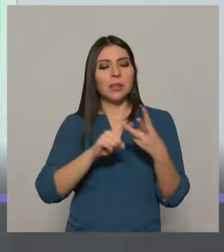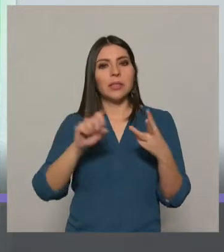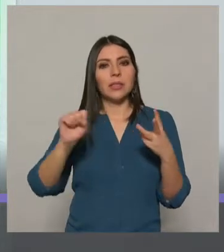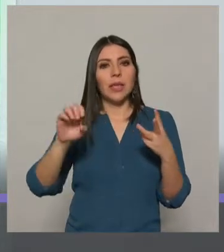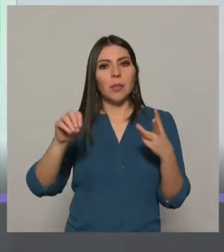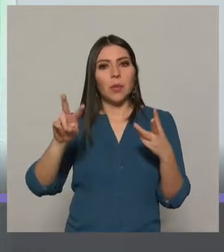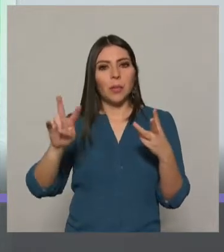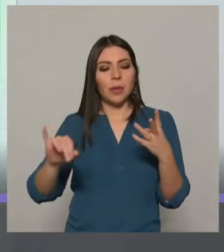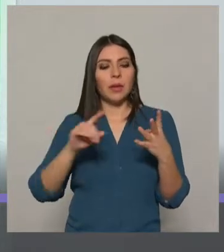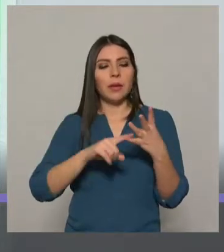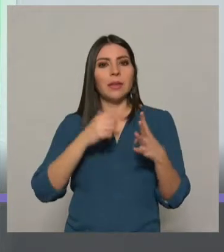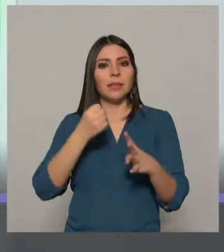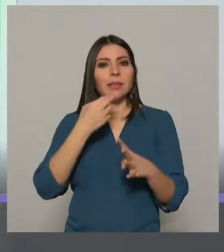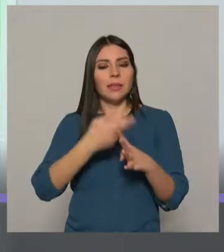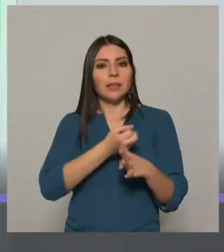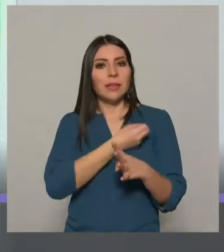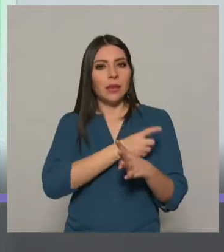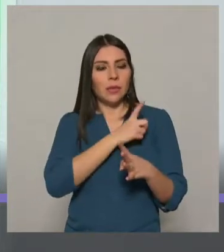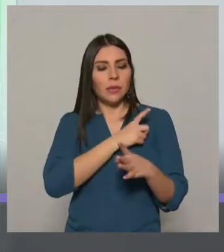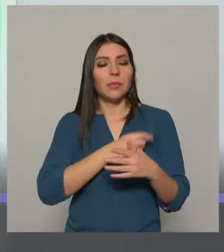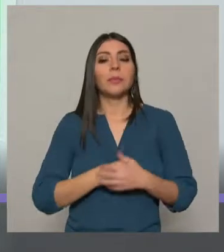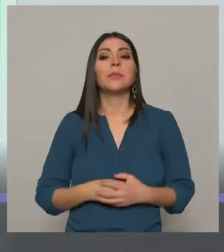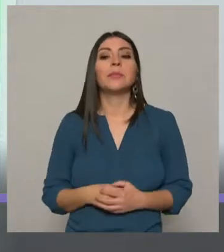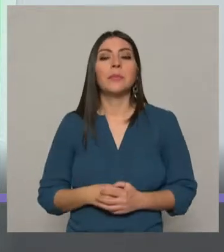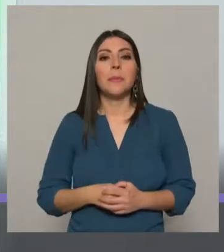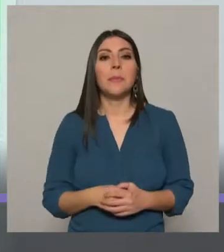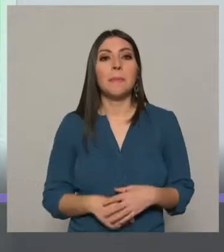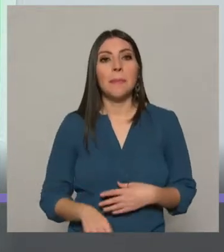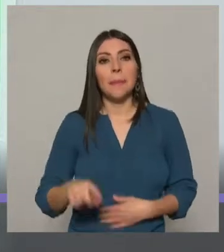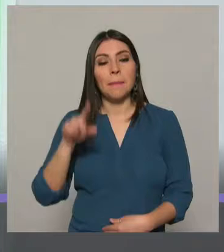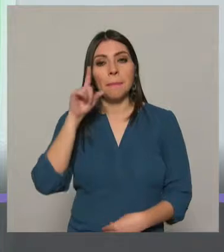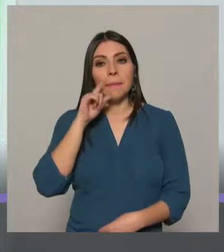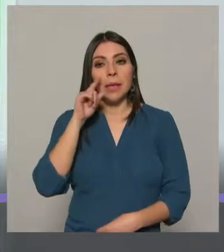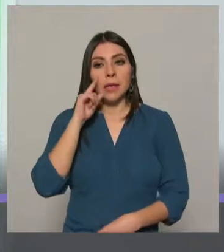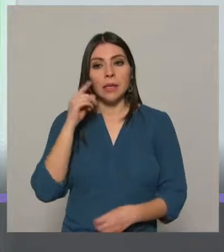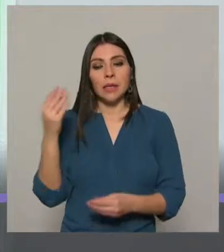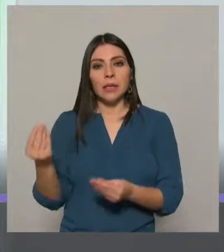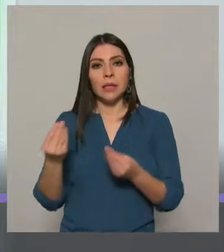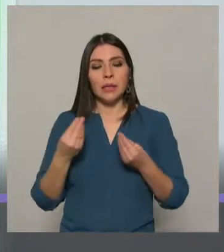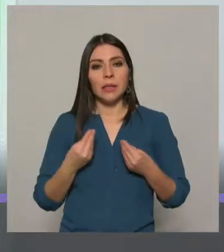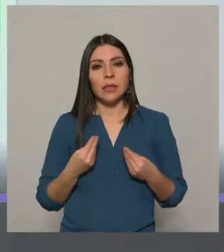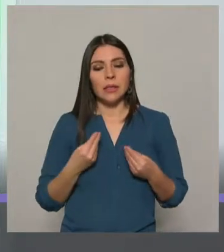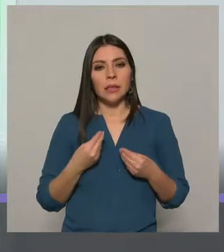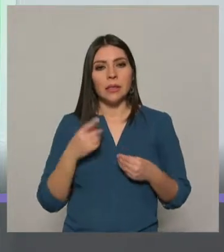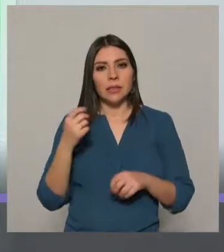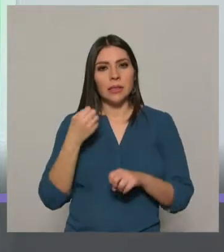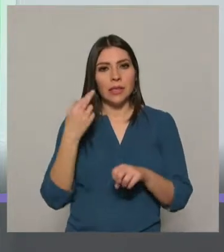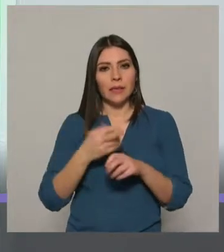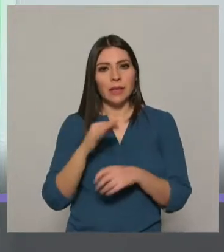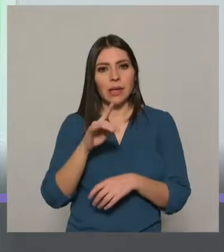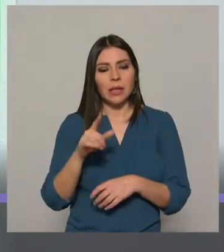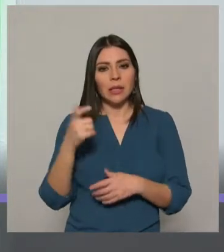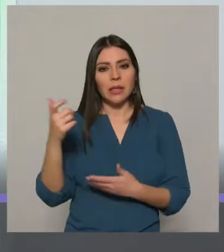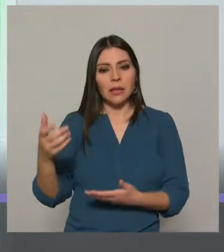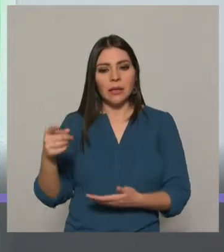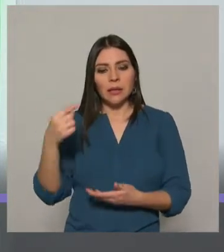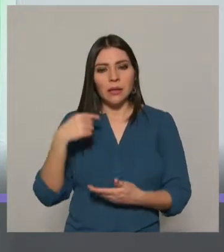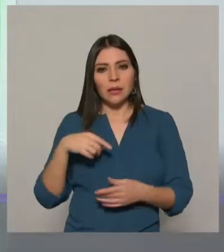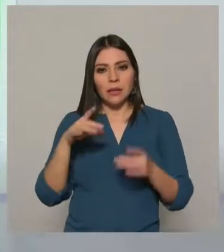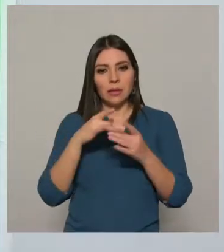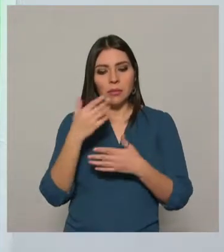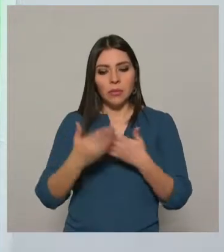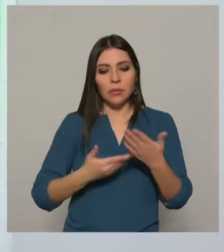Obviamente nos acaba de llegar el día de ayer, mañana se presenta a través de la Secretaría de Finanzas en sesión ordinaria el presupuesto. También es